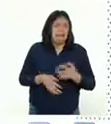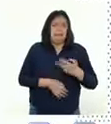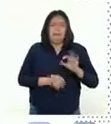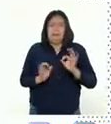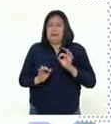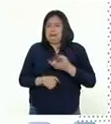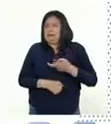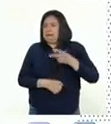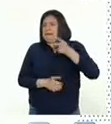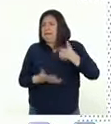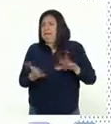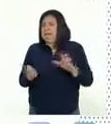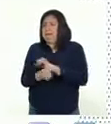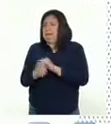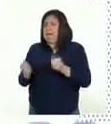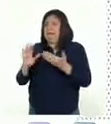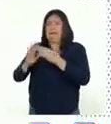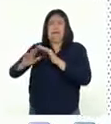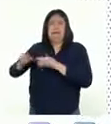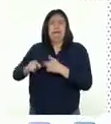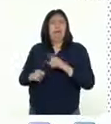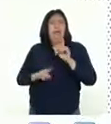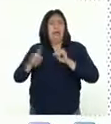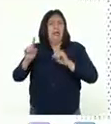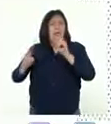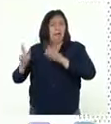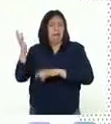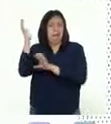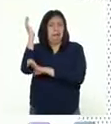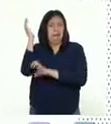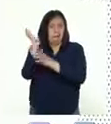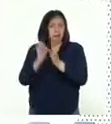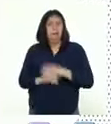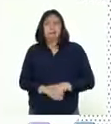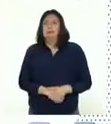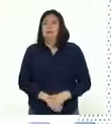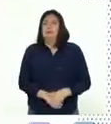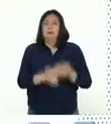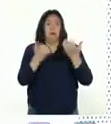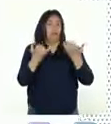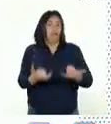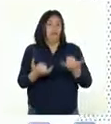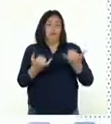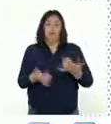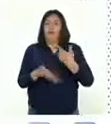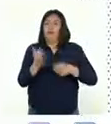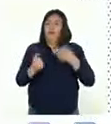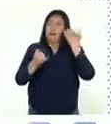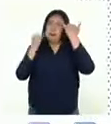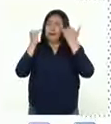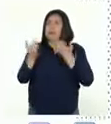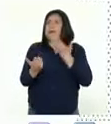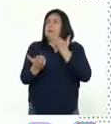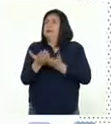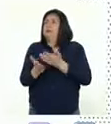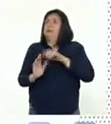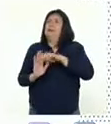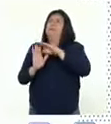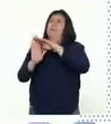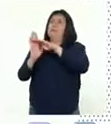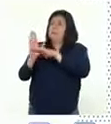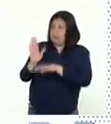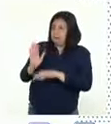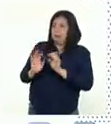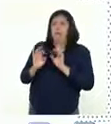de posibles desastres en nuestras comunidades durante determinadas estaciones. El día de hoy, que propondremos acciones para reducir